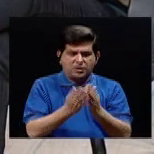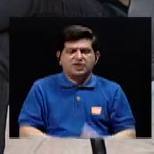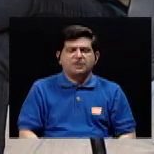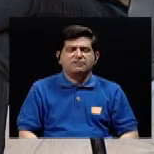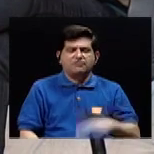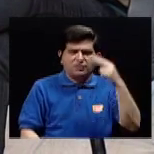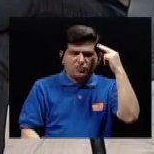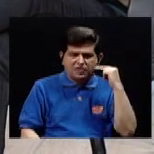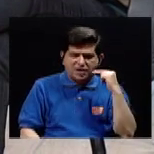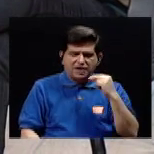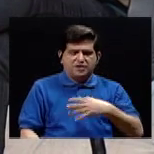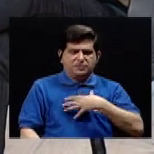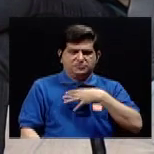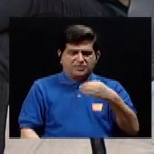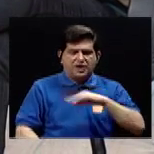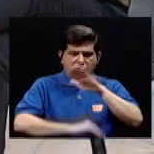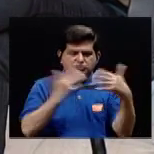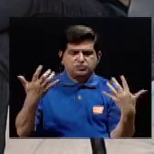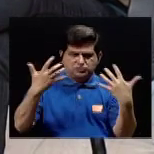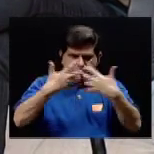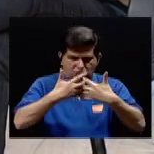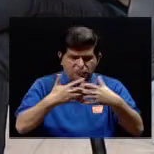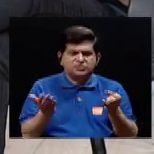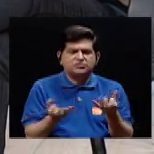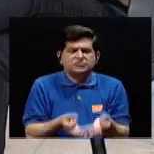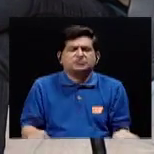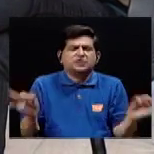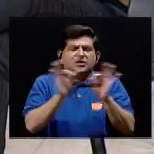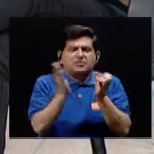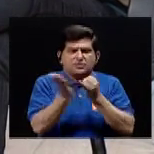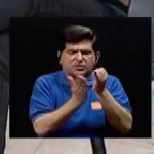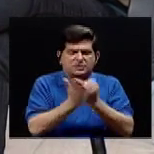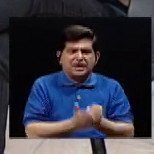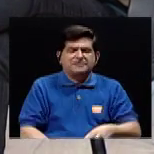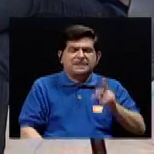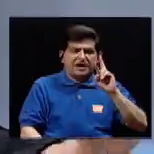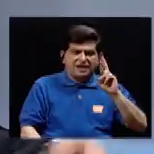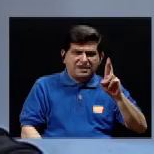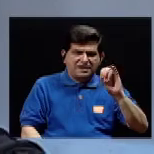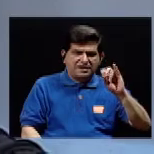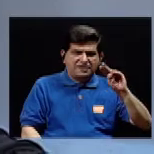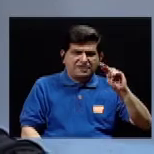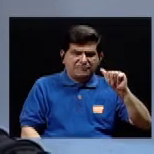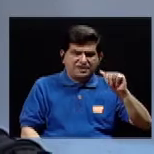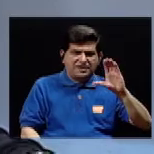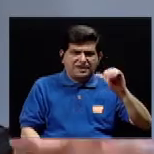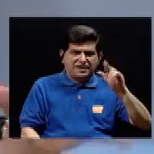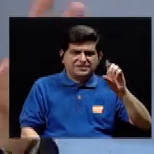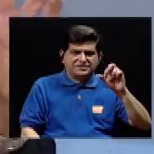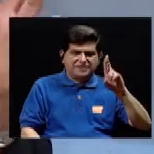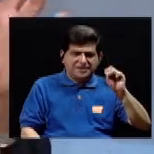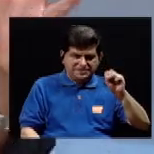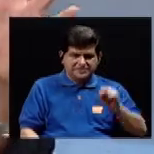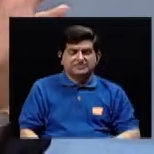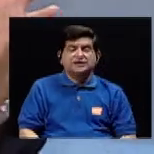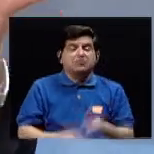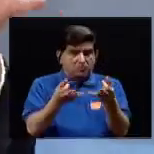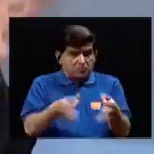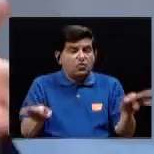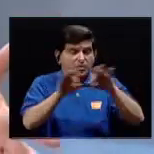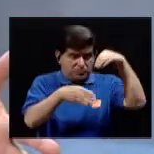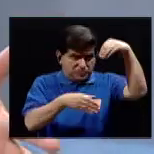Todos Mezclados, las importantísimas investigaciones que ha hecho Rina Cáceres, que también aparece en el documental. Sí. Entonces